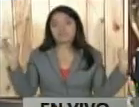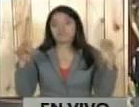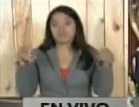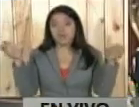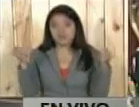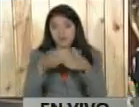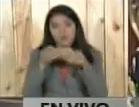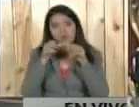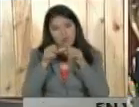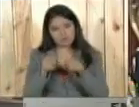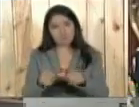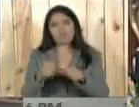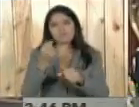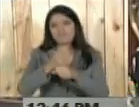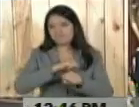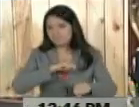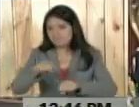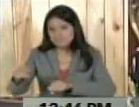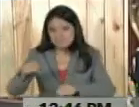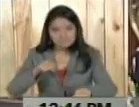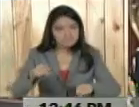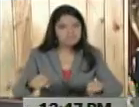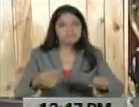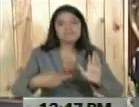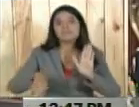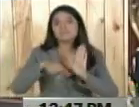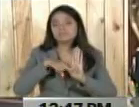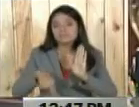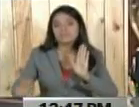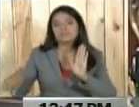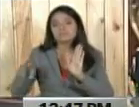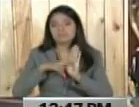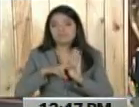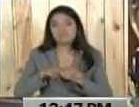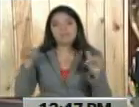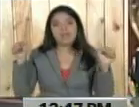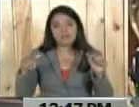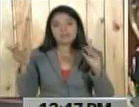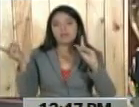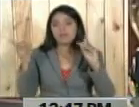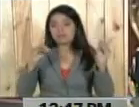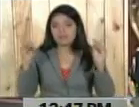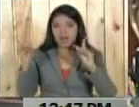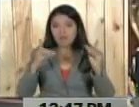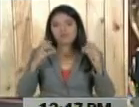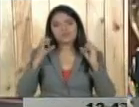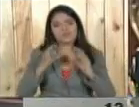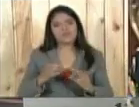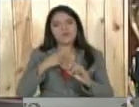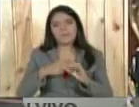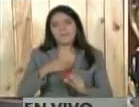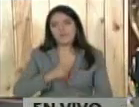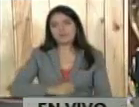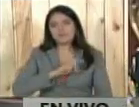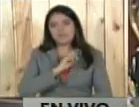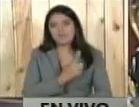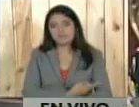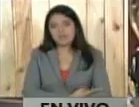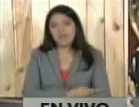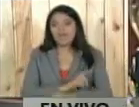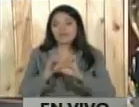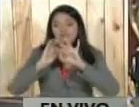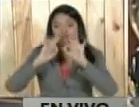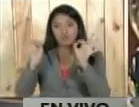y continuemos insistiendo en que este diálogo sea fructífero, tanto en su